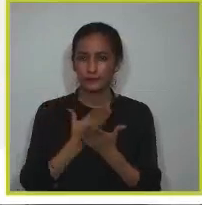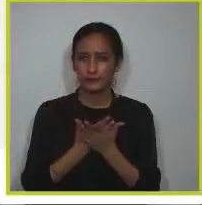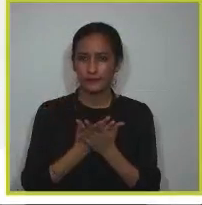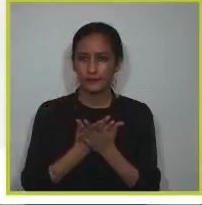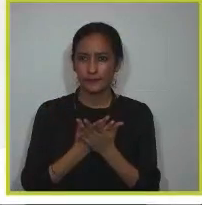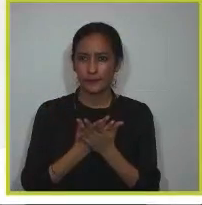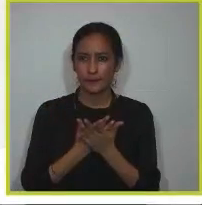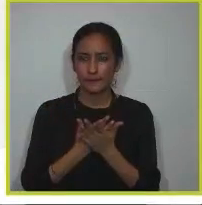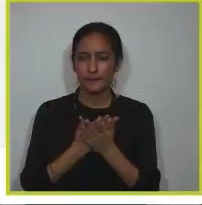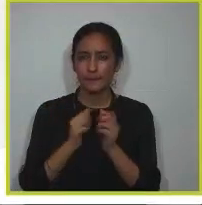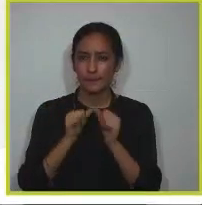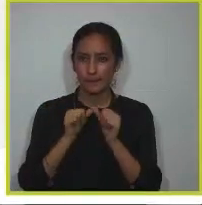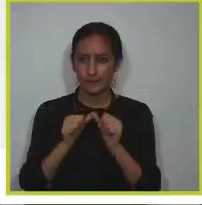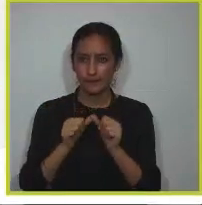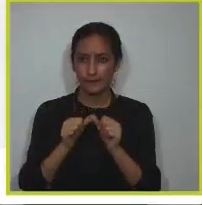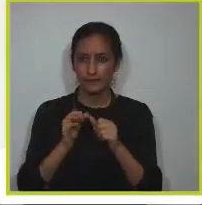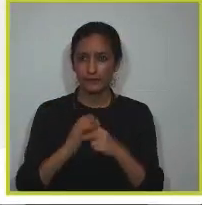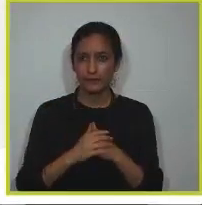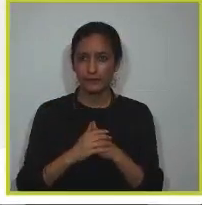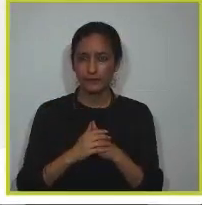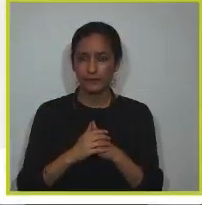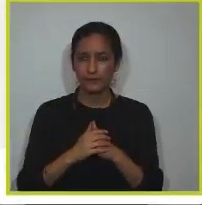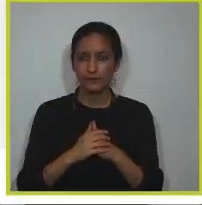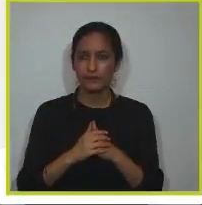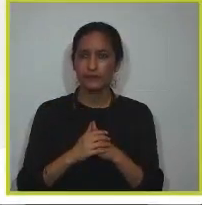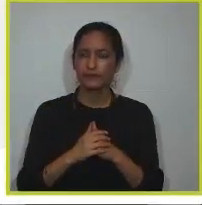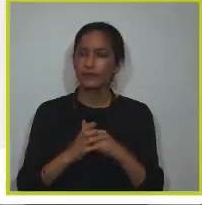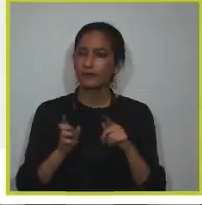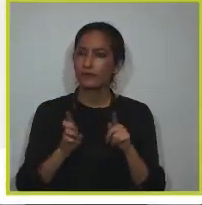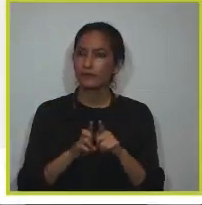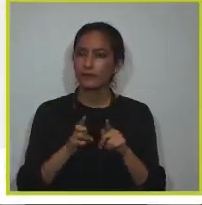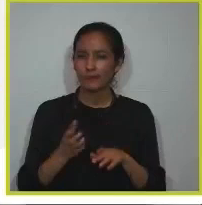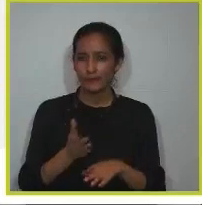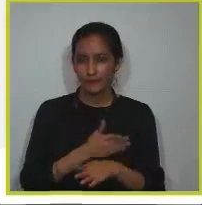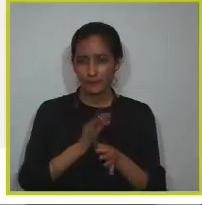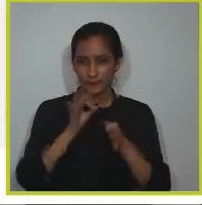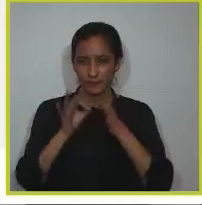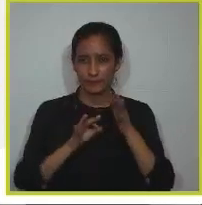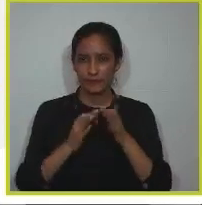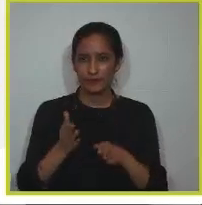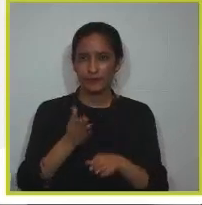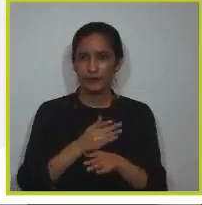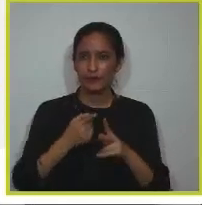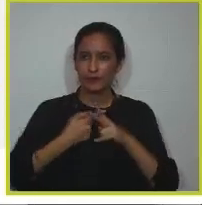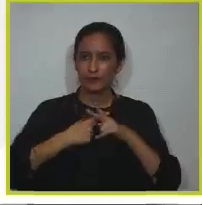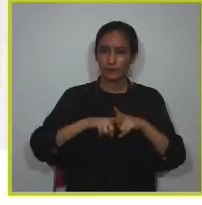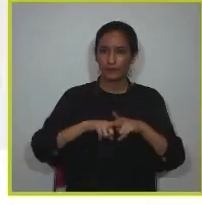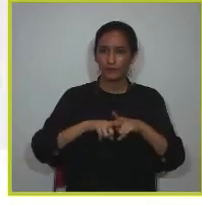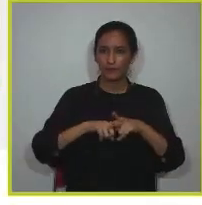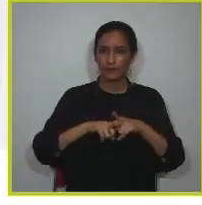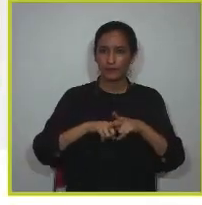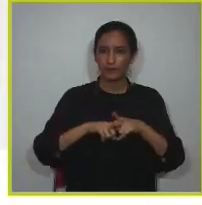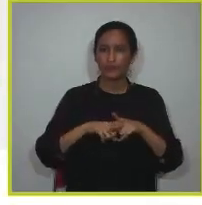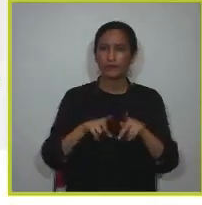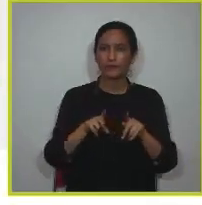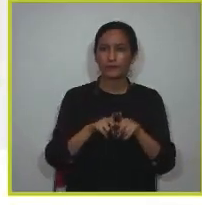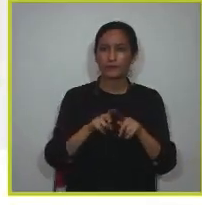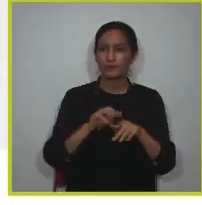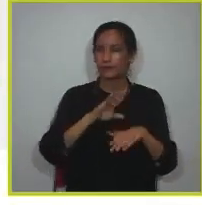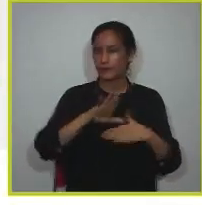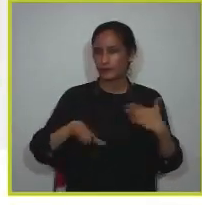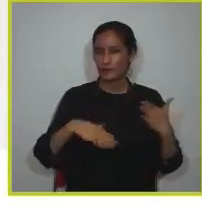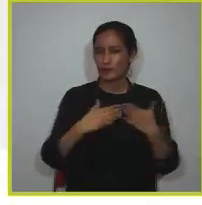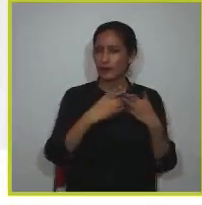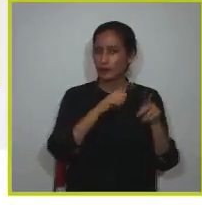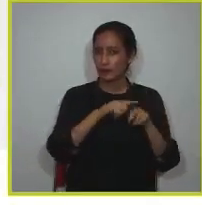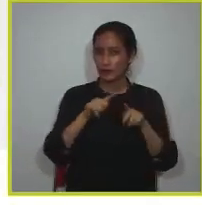retomando y haciendo mención a la brecha que que había referido al inicio en cuanto a del total de